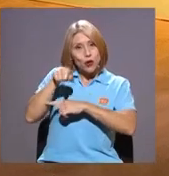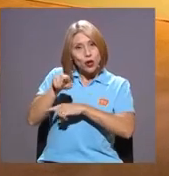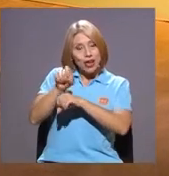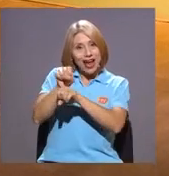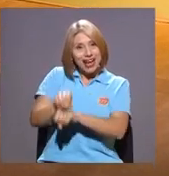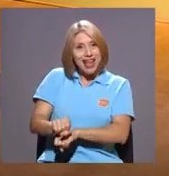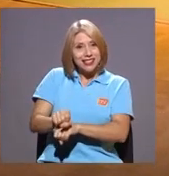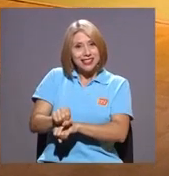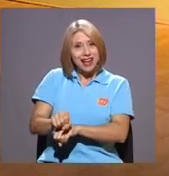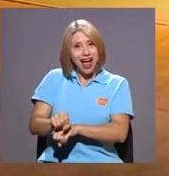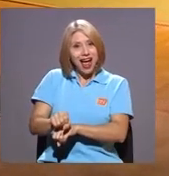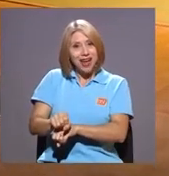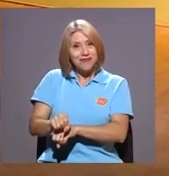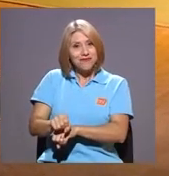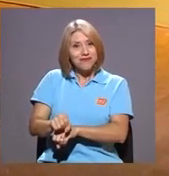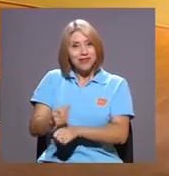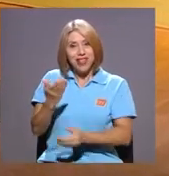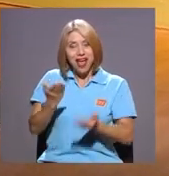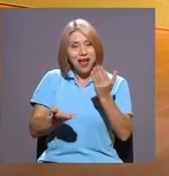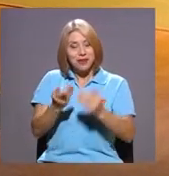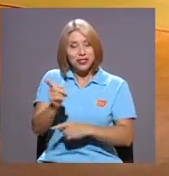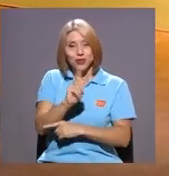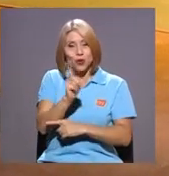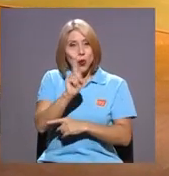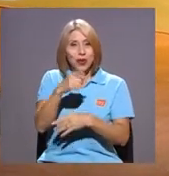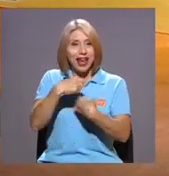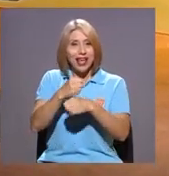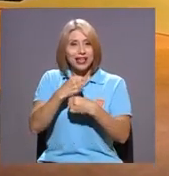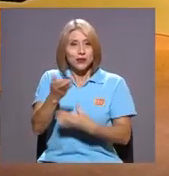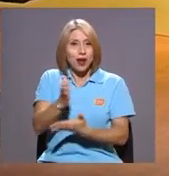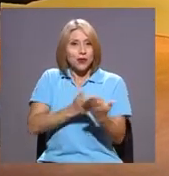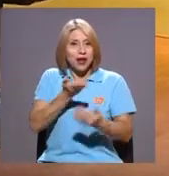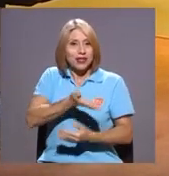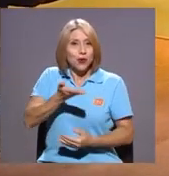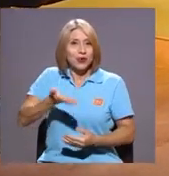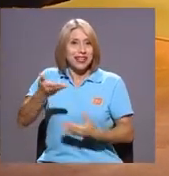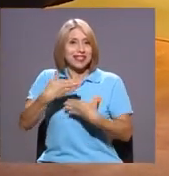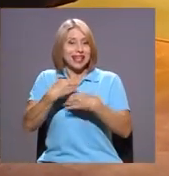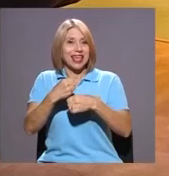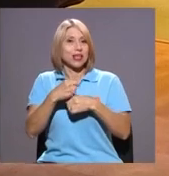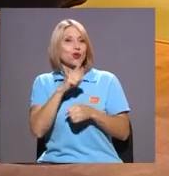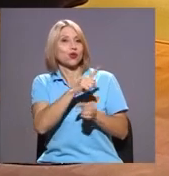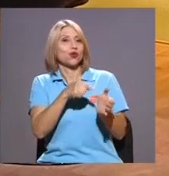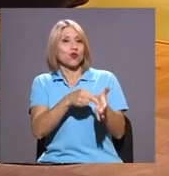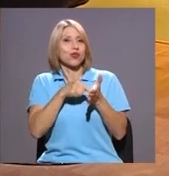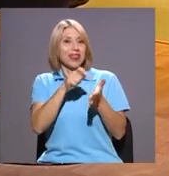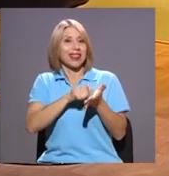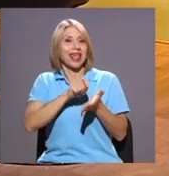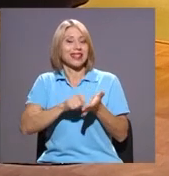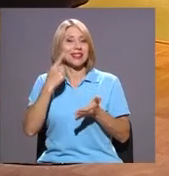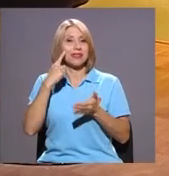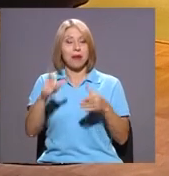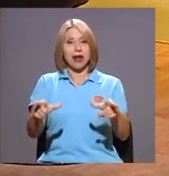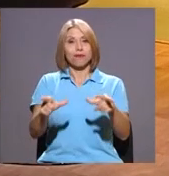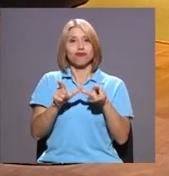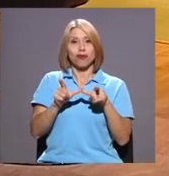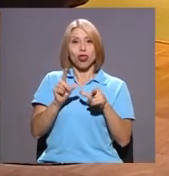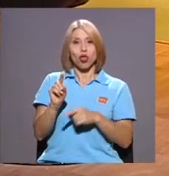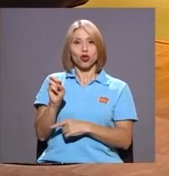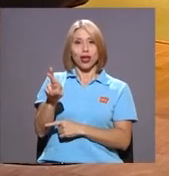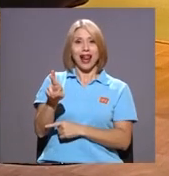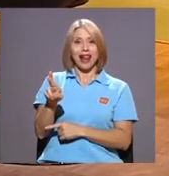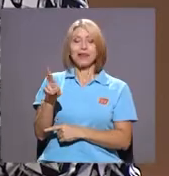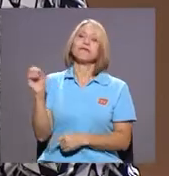clásica, creo que no hubiera hecho algunas de las cosas que hizo en su tesis doctoral. Sí, definitivamente el programa que